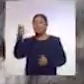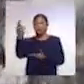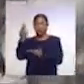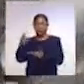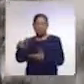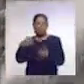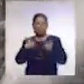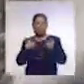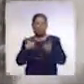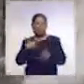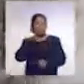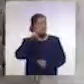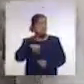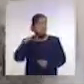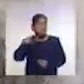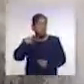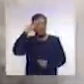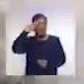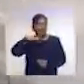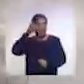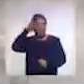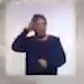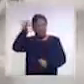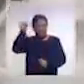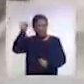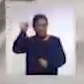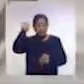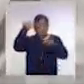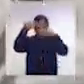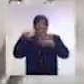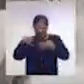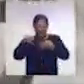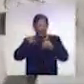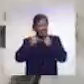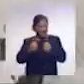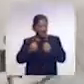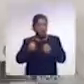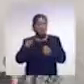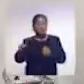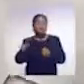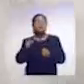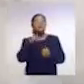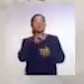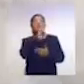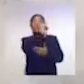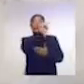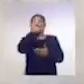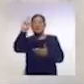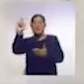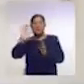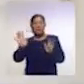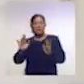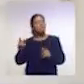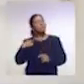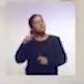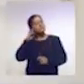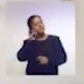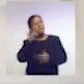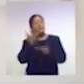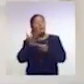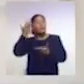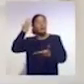que ya muchos de ellos tienen los conceptos bastante sólidos, y en esta exposición, que va más o menos cambiando con cierto